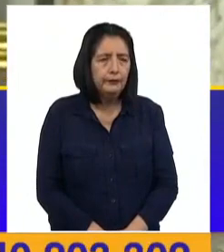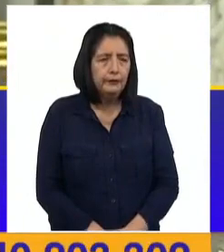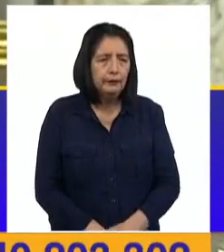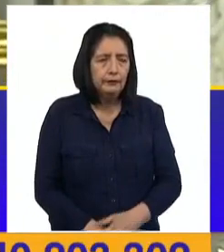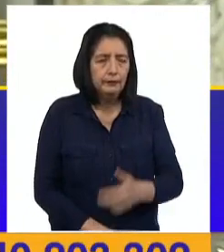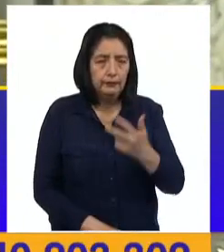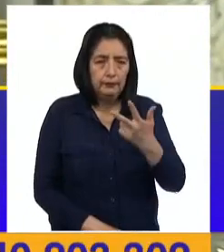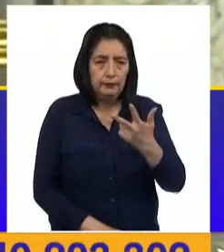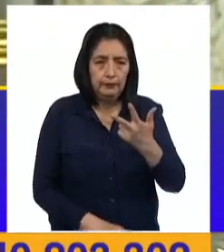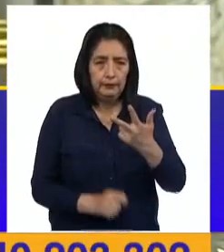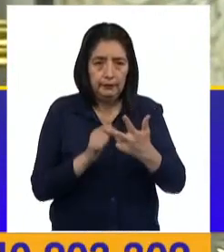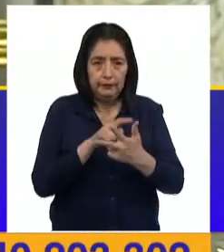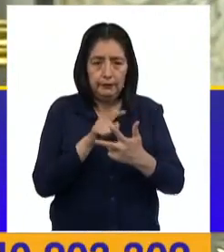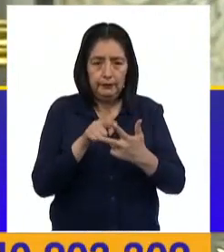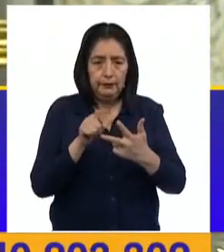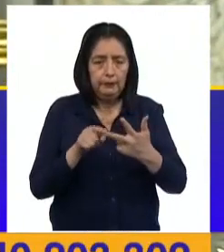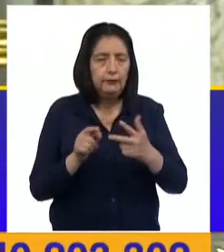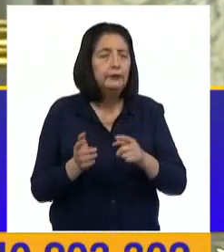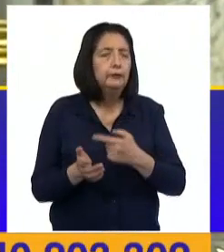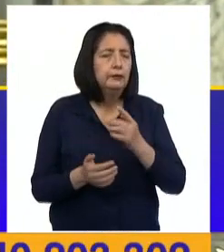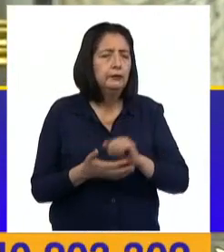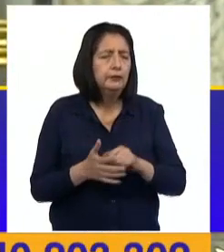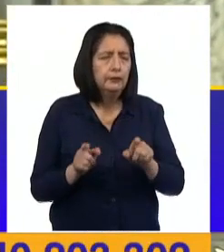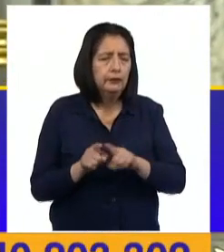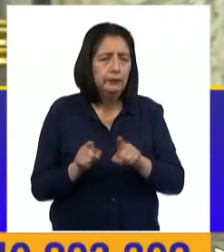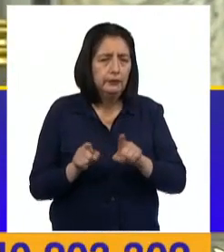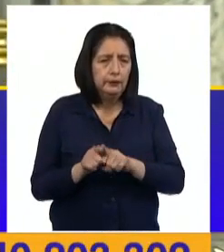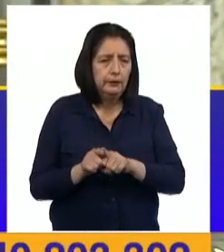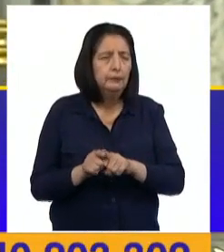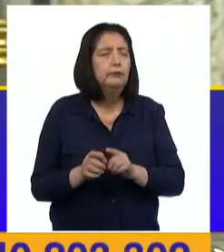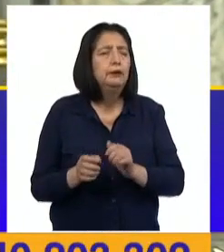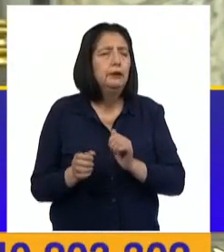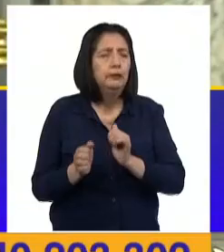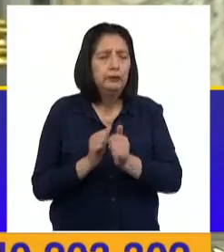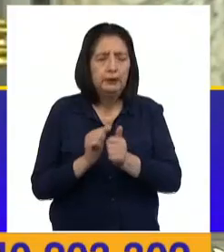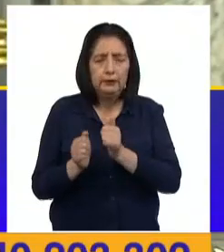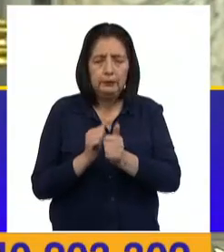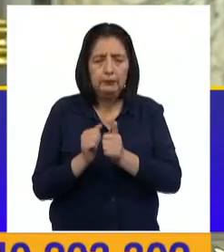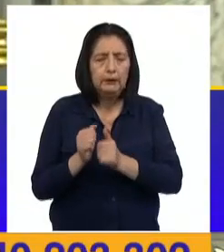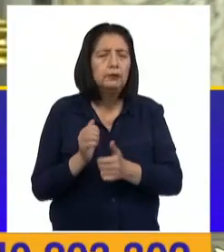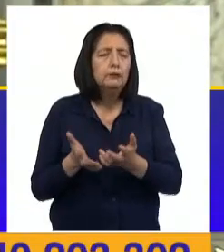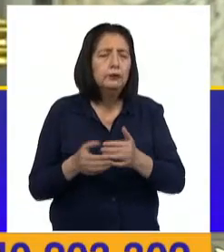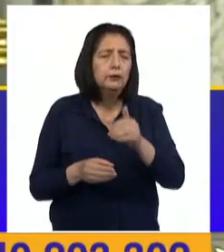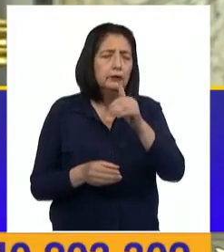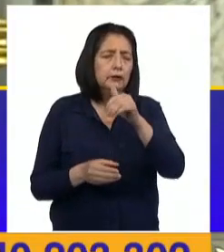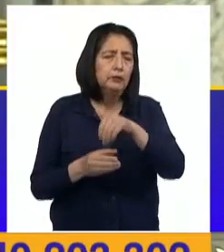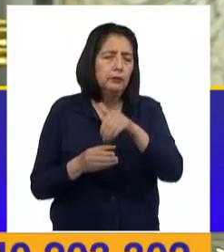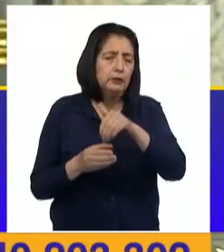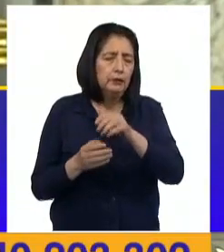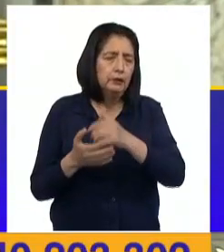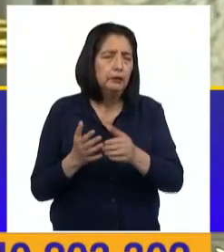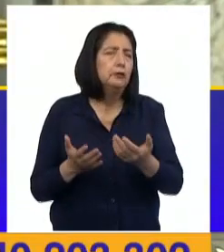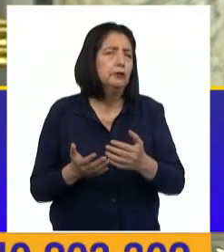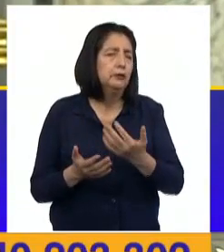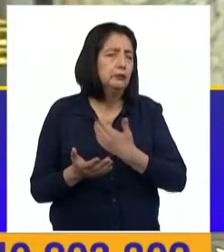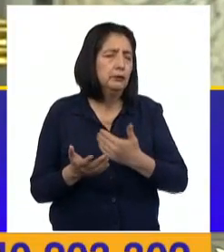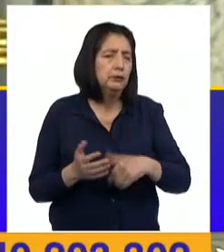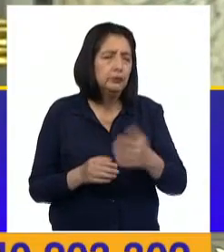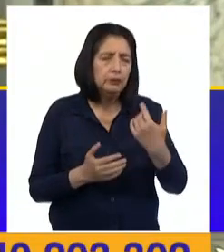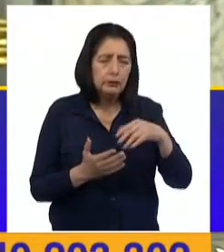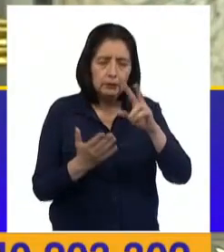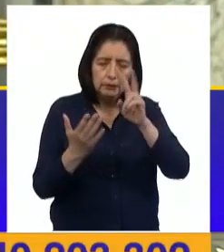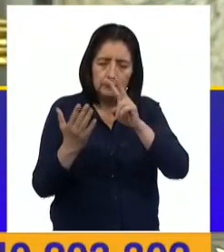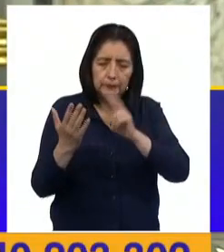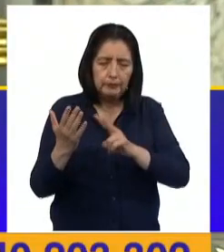en tres Manuel oportunidades, y también ha sido candidato a la presidencia el año 2016. Vamos a escuchar ya la